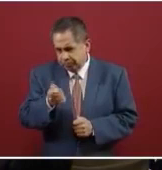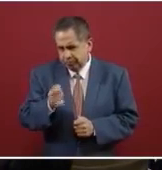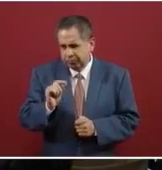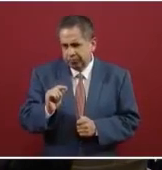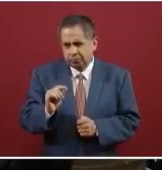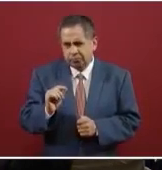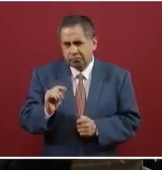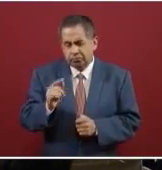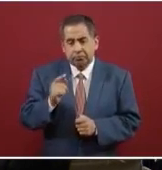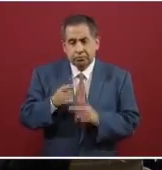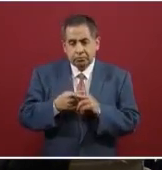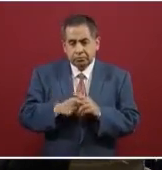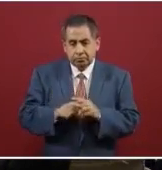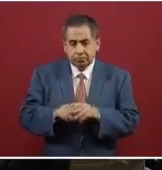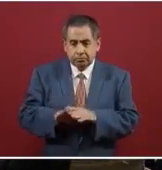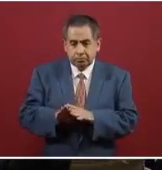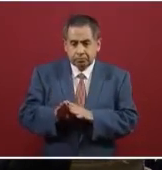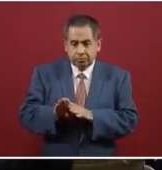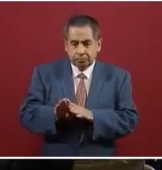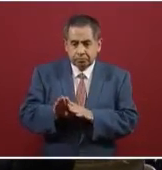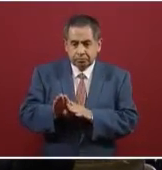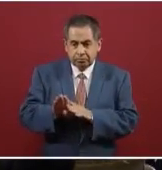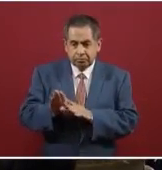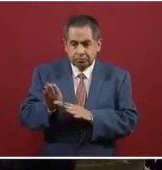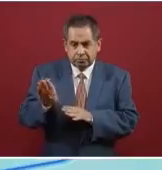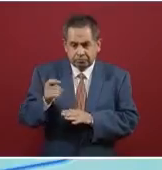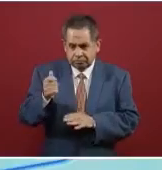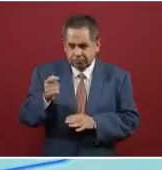pero ya empieza a repuntar,